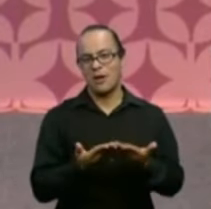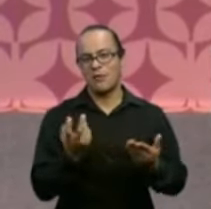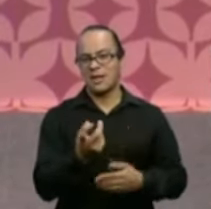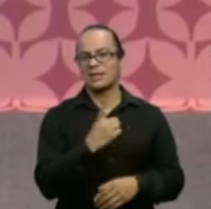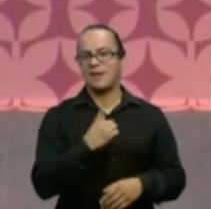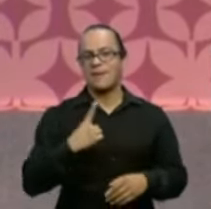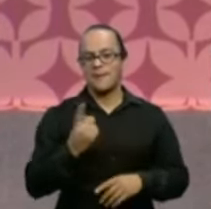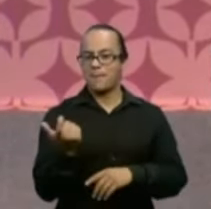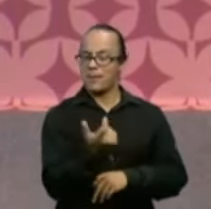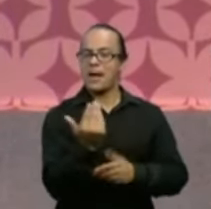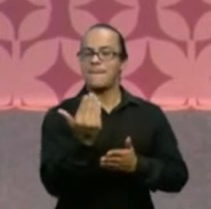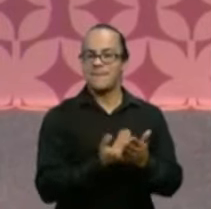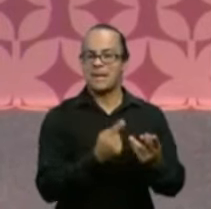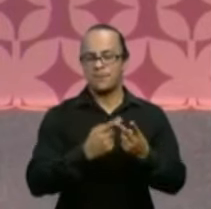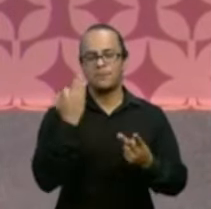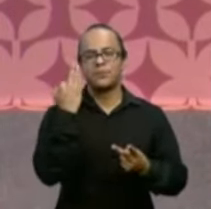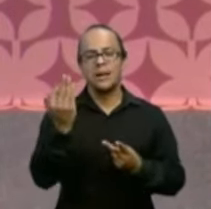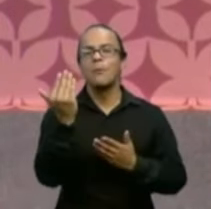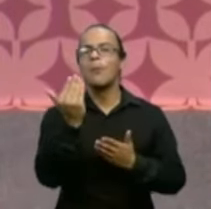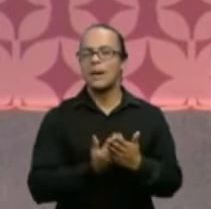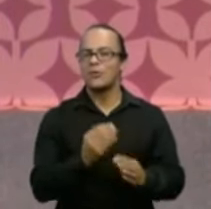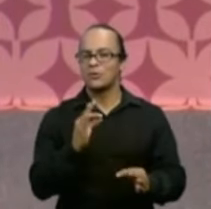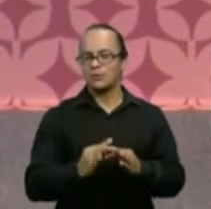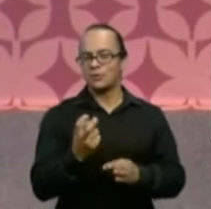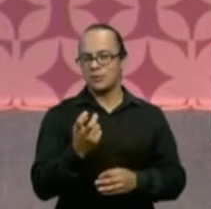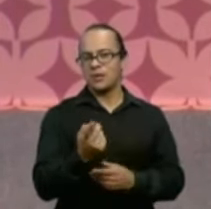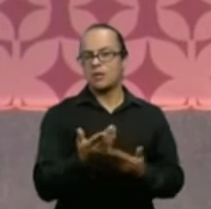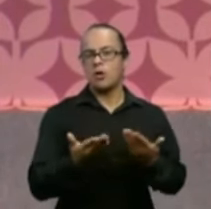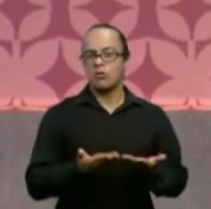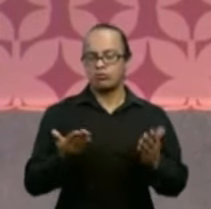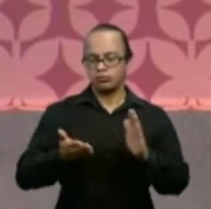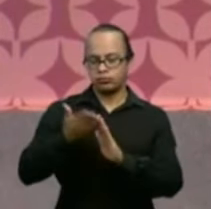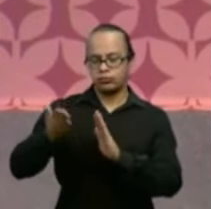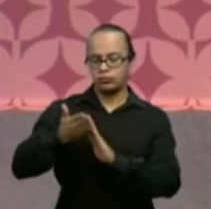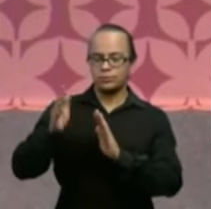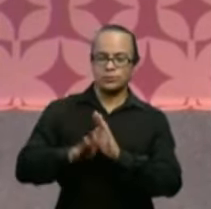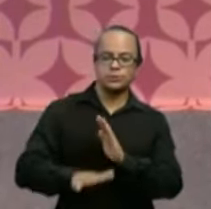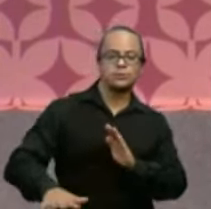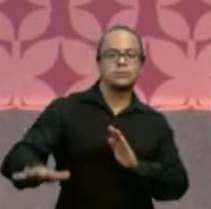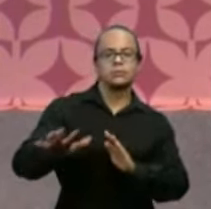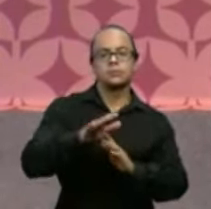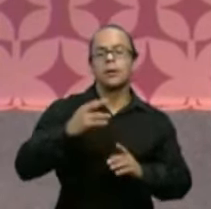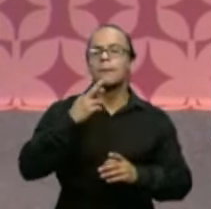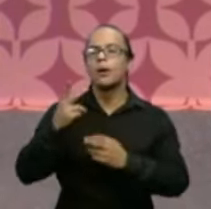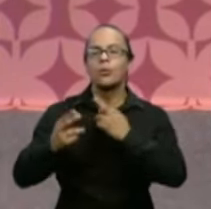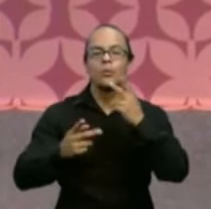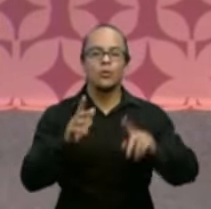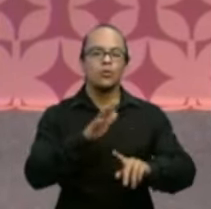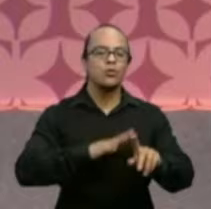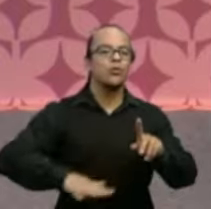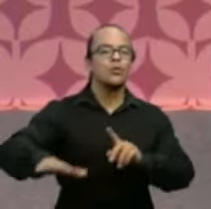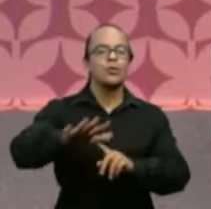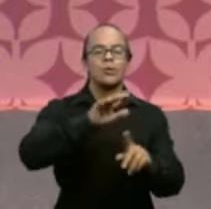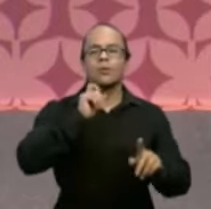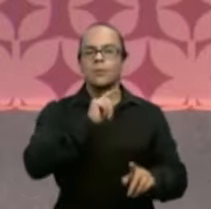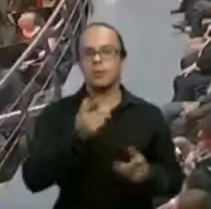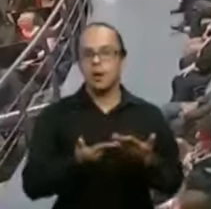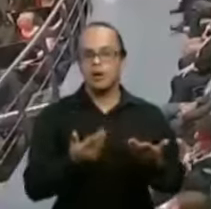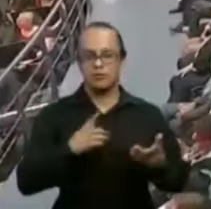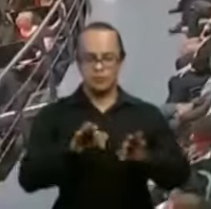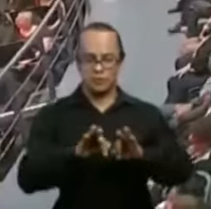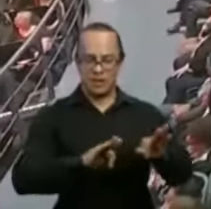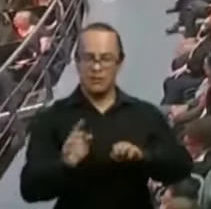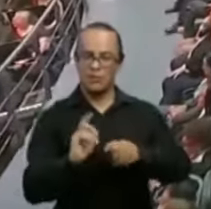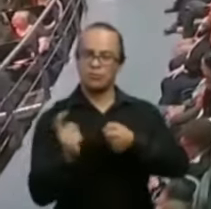ahorrar costos y tiempos de traslado. La obra pública no solo mejorará la infraestructura, sino también creará empleos